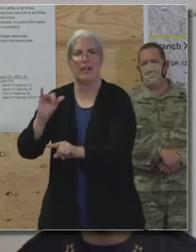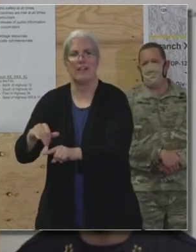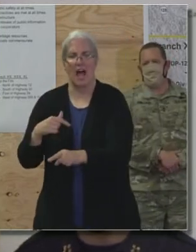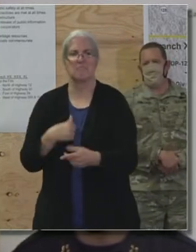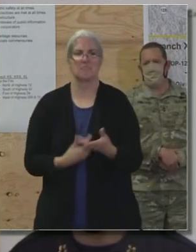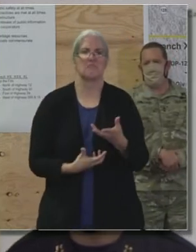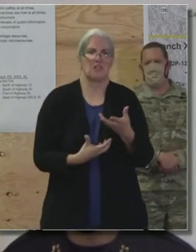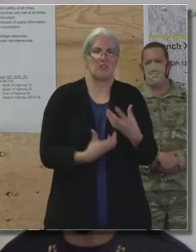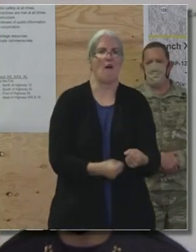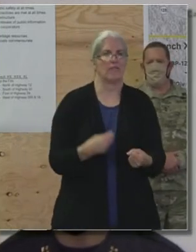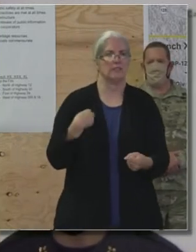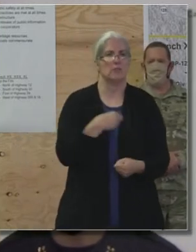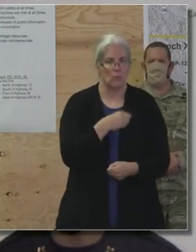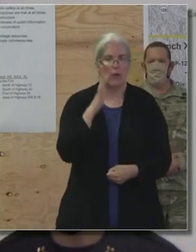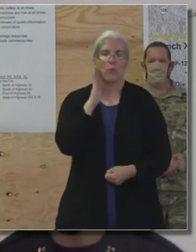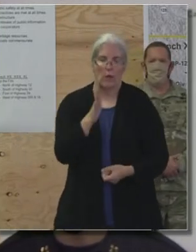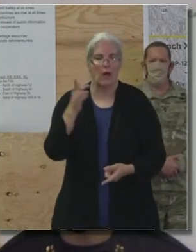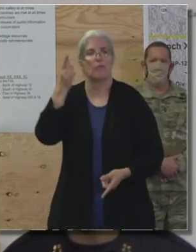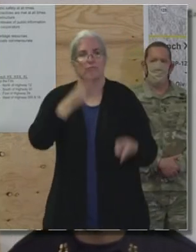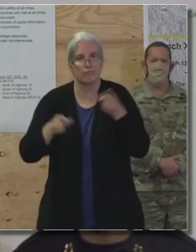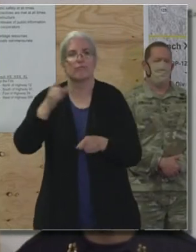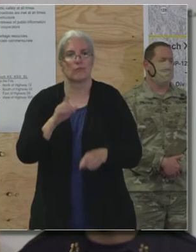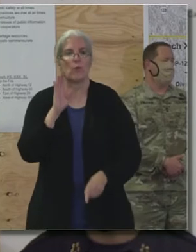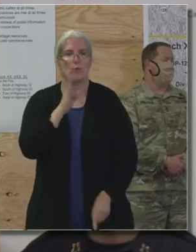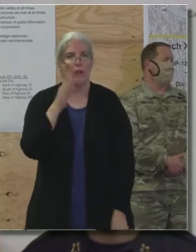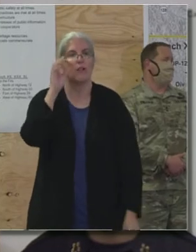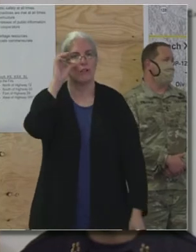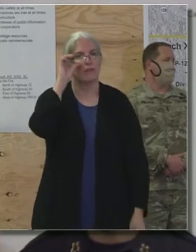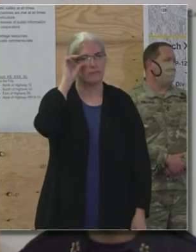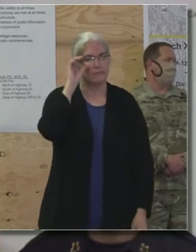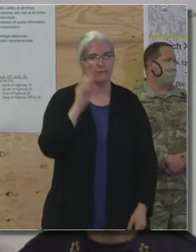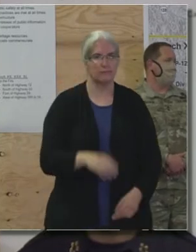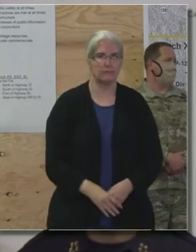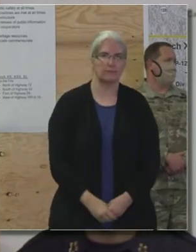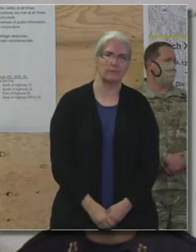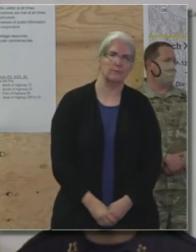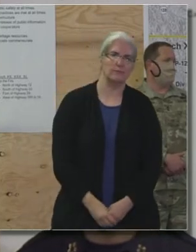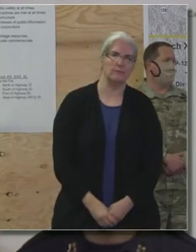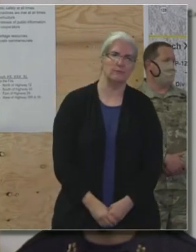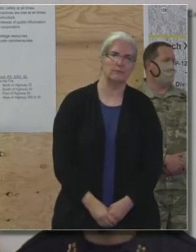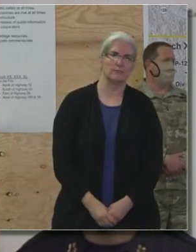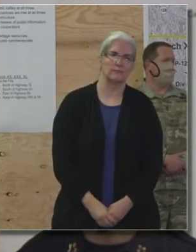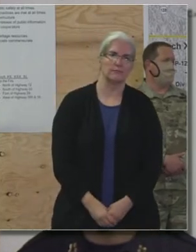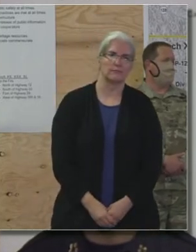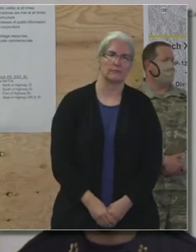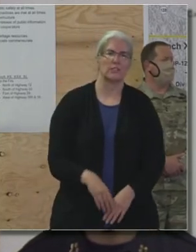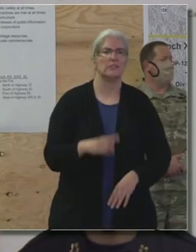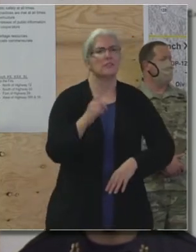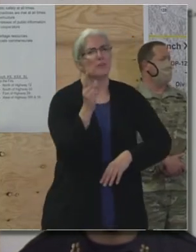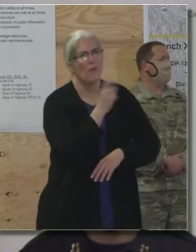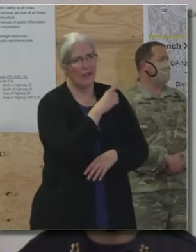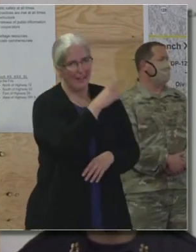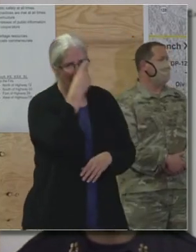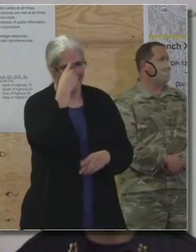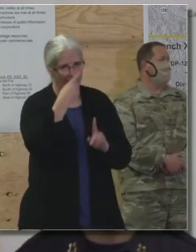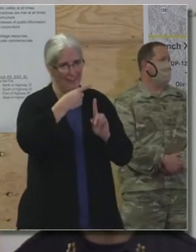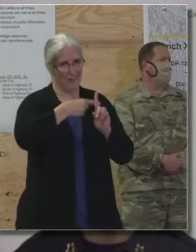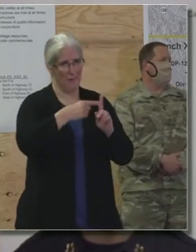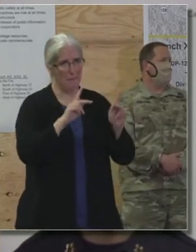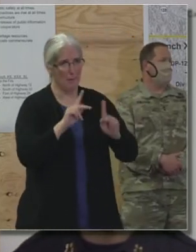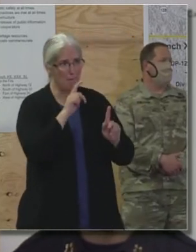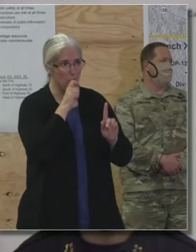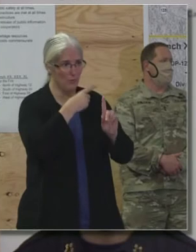confiado que si lo haremos en términos generales piensa o sea que los inquilinos tienen que ser desalojados por el alquiler que no pueden pagar por la pandemia